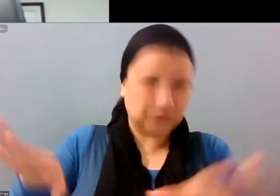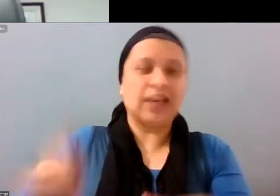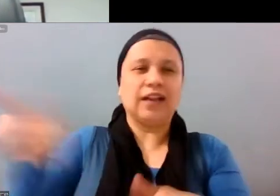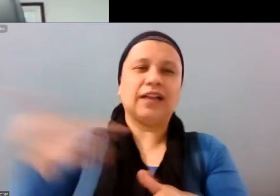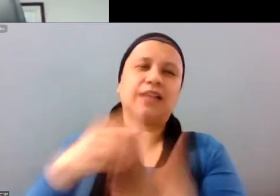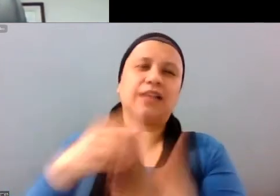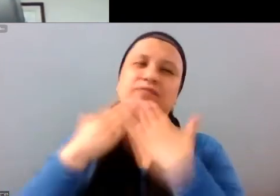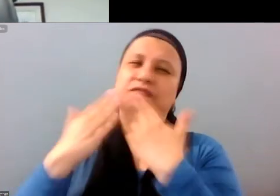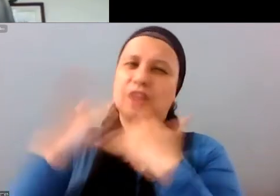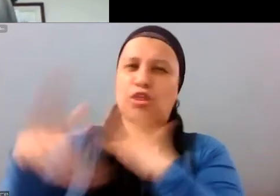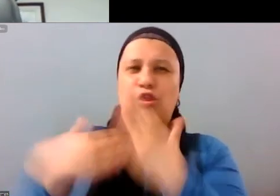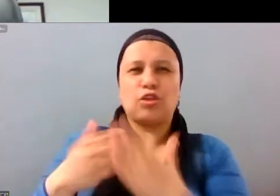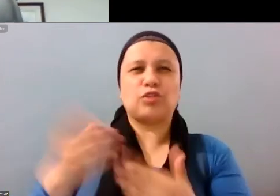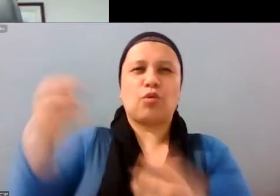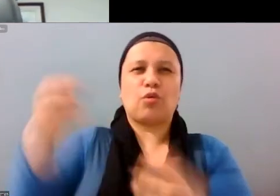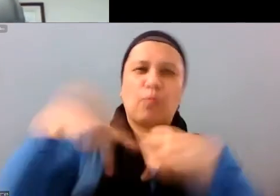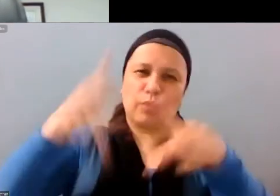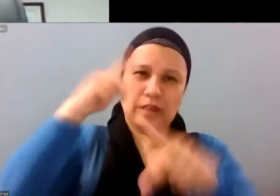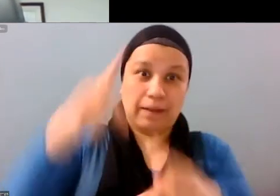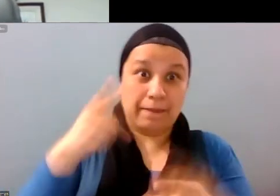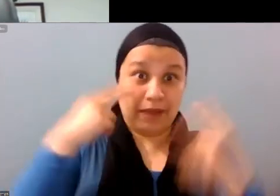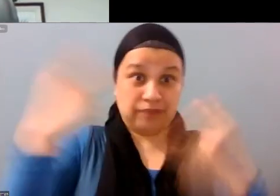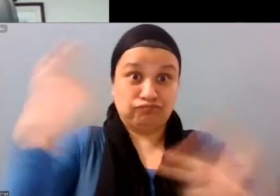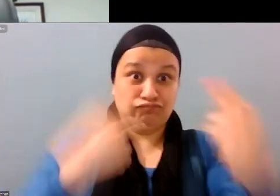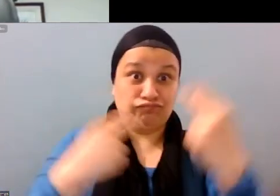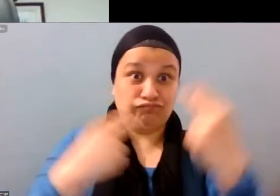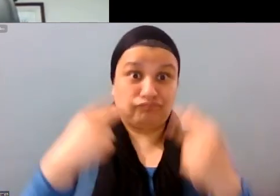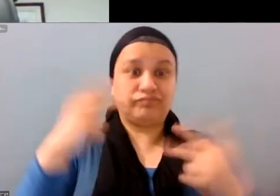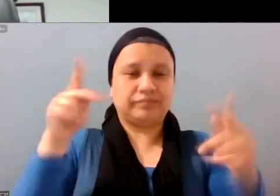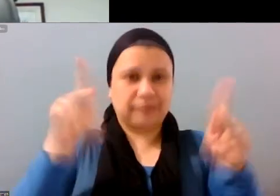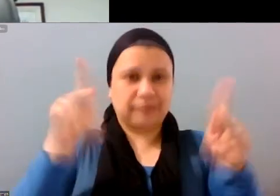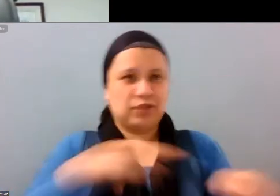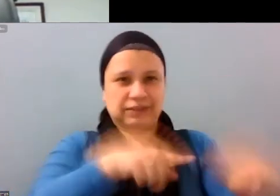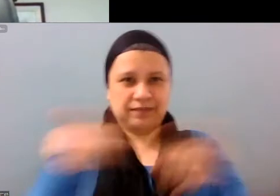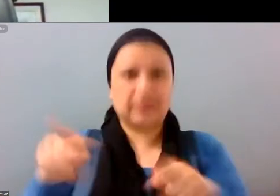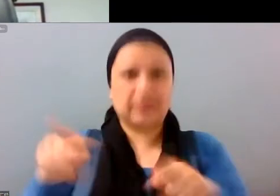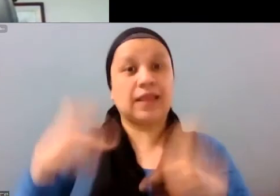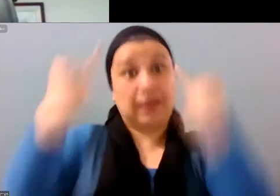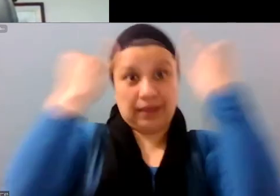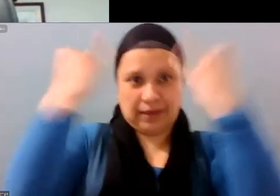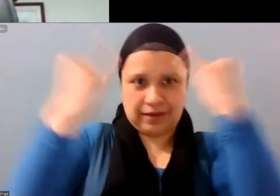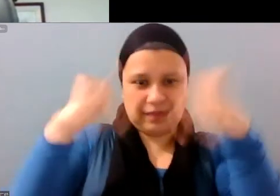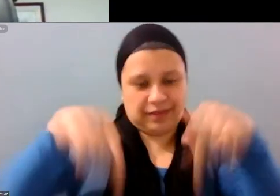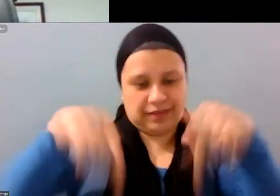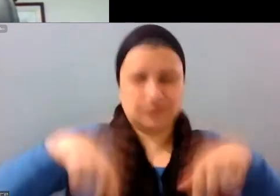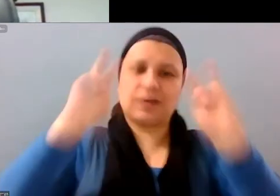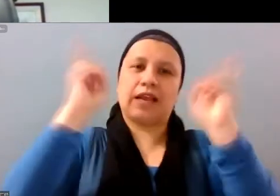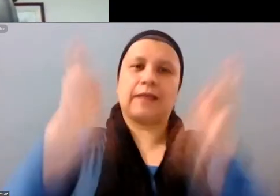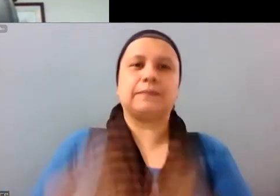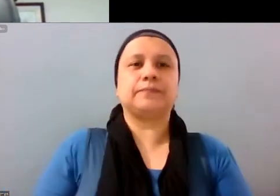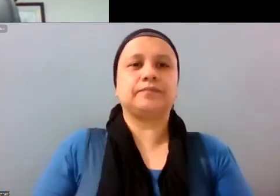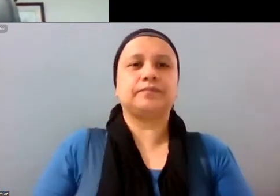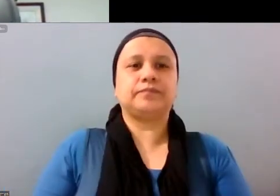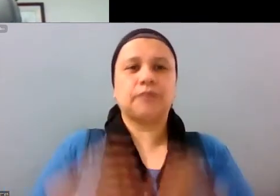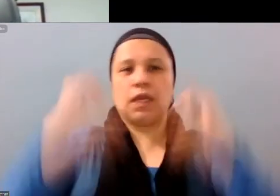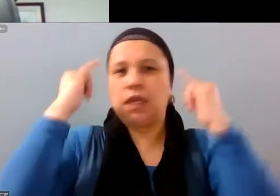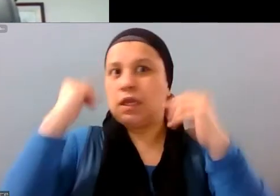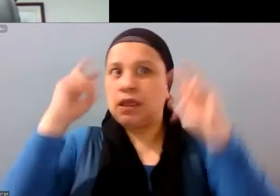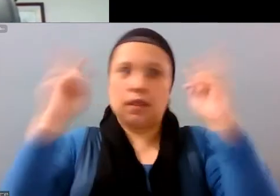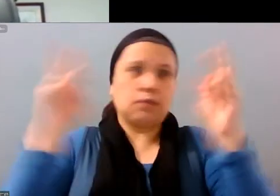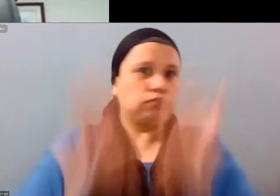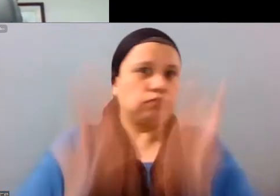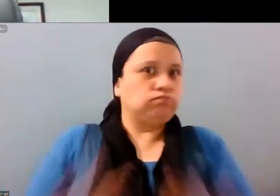personas que observen el conversatorio diferentes ideas en torno a este tema tema que es crucial no sólo para